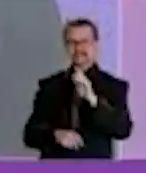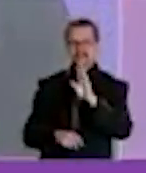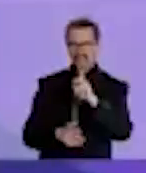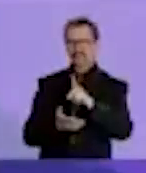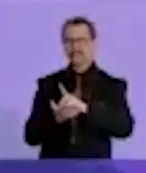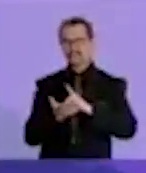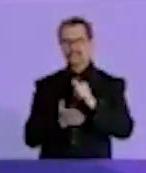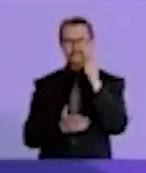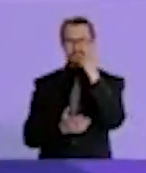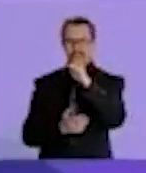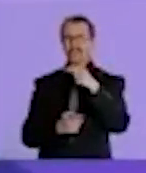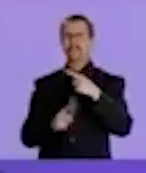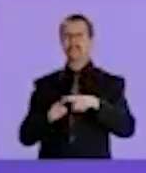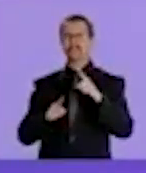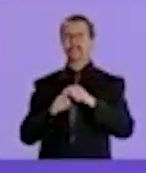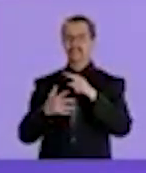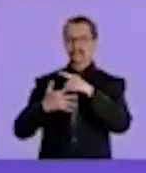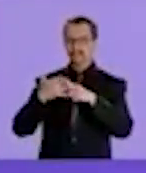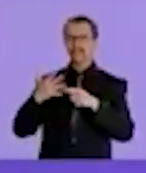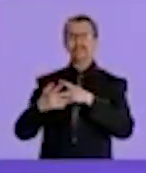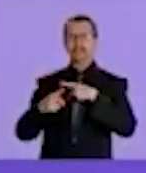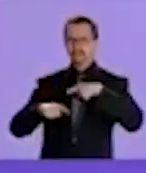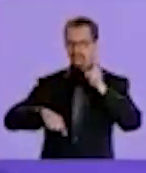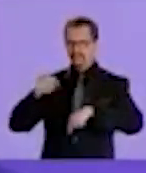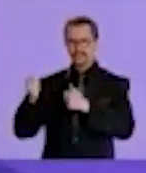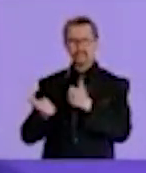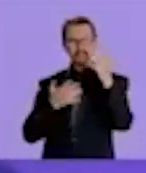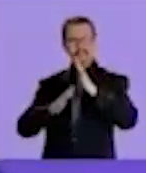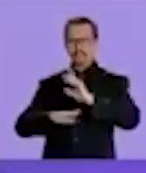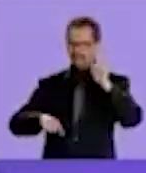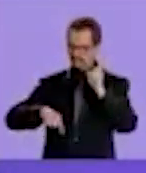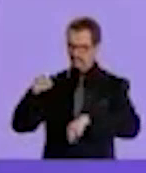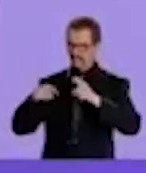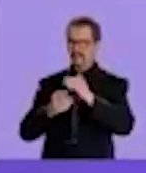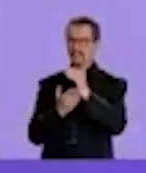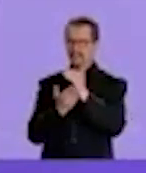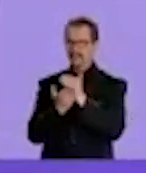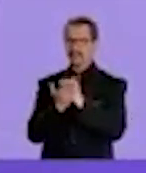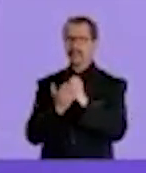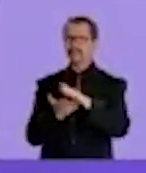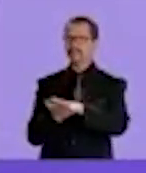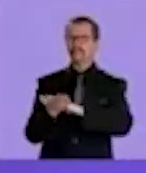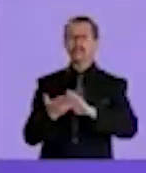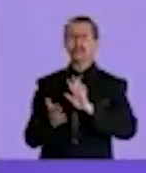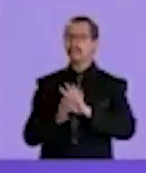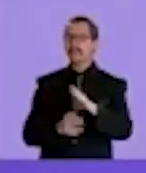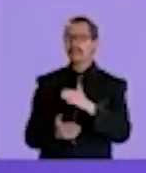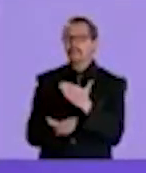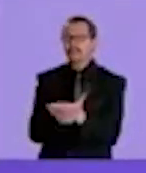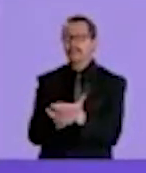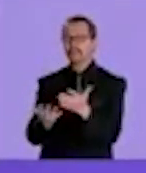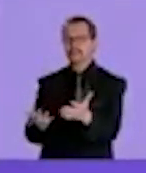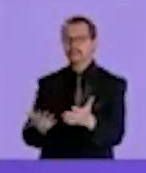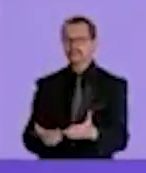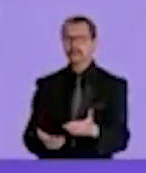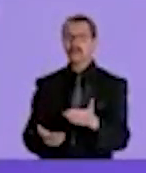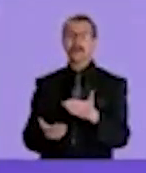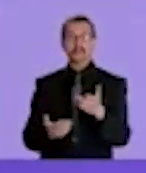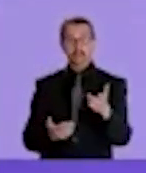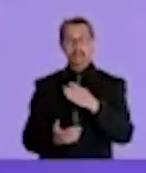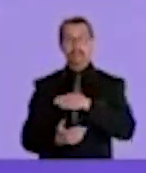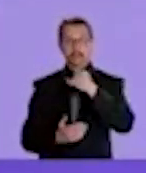bueno una medida concreta es que haya producción en mexico